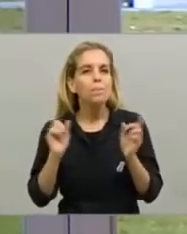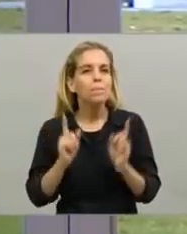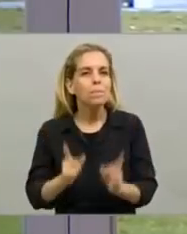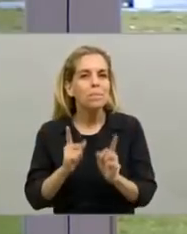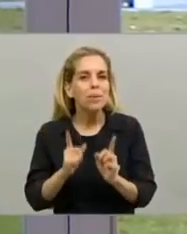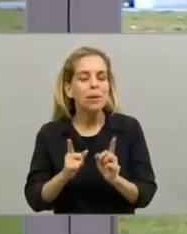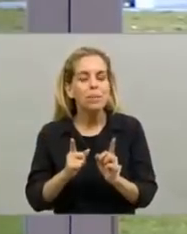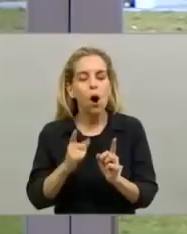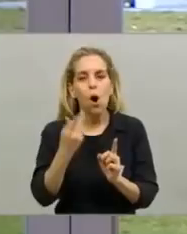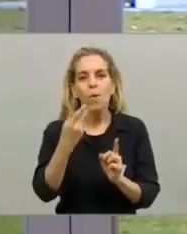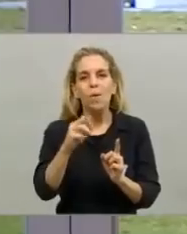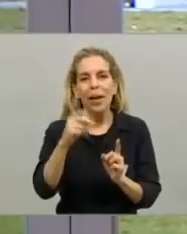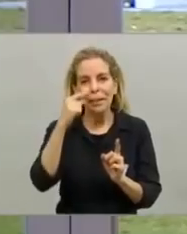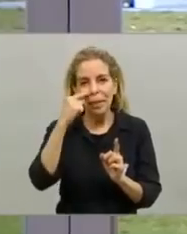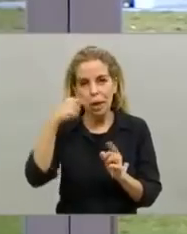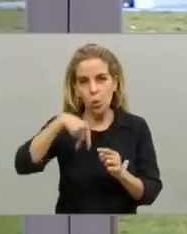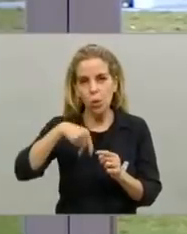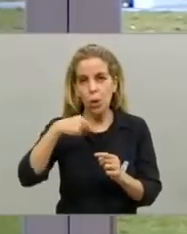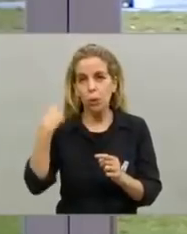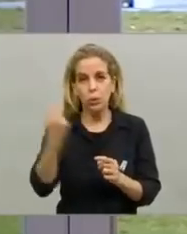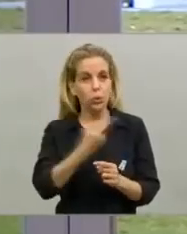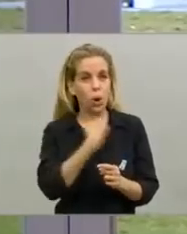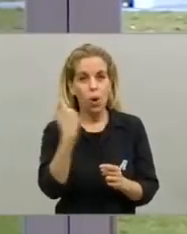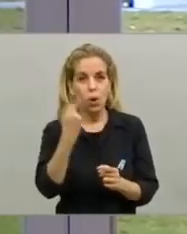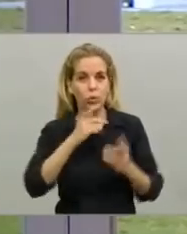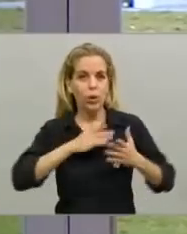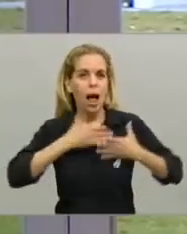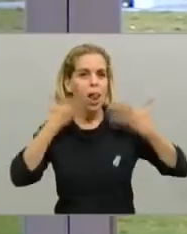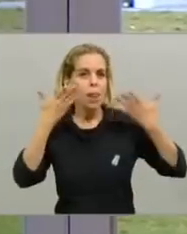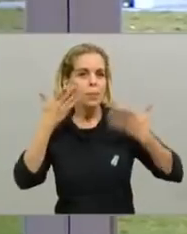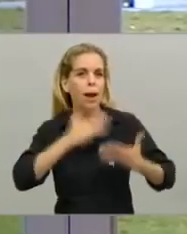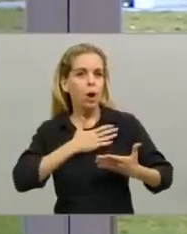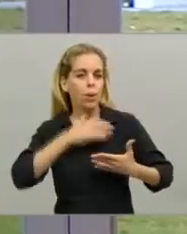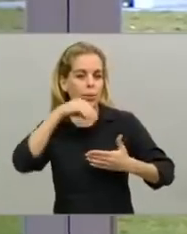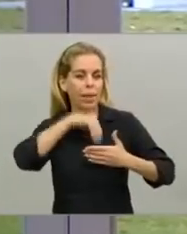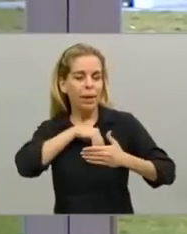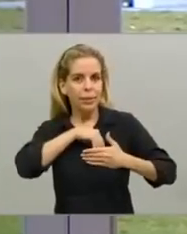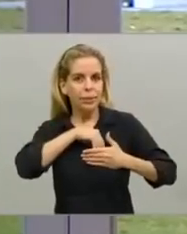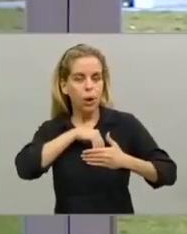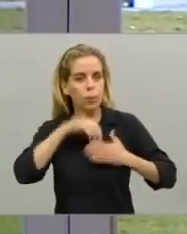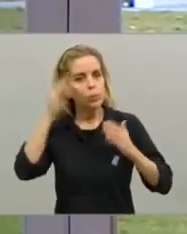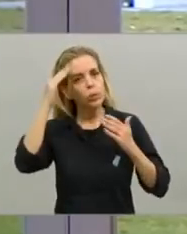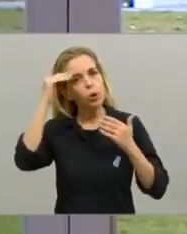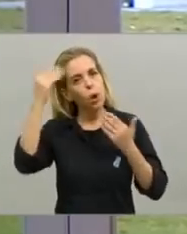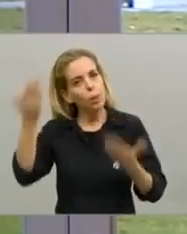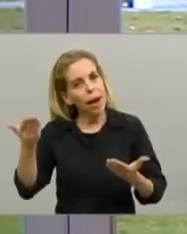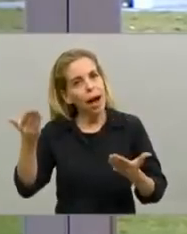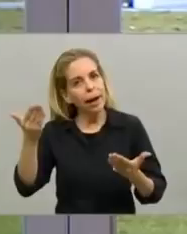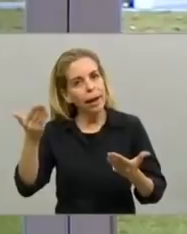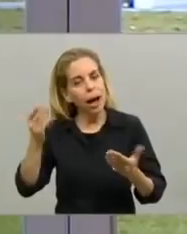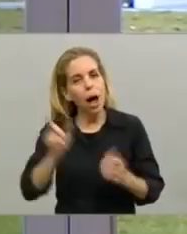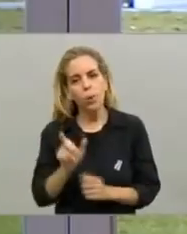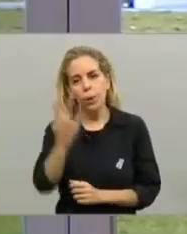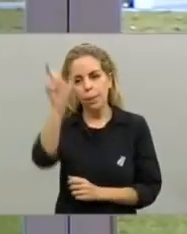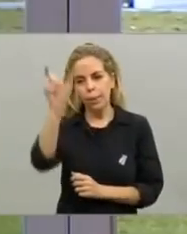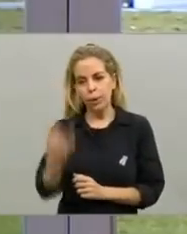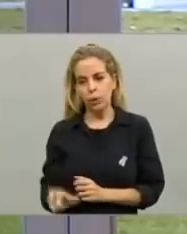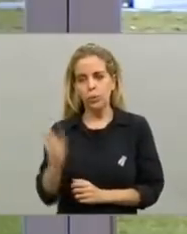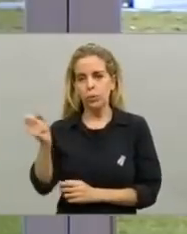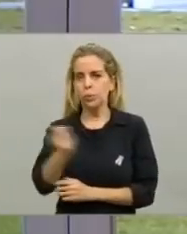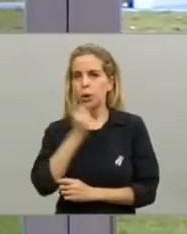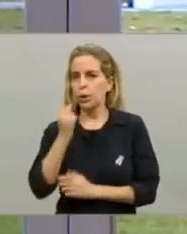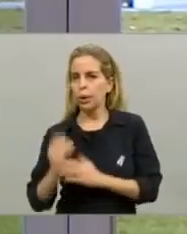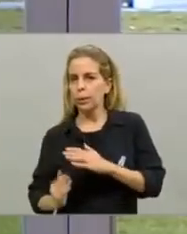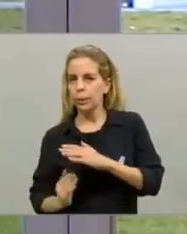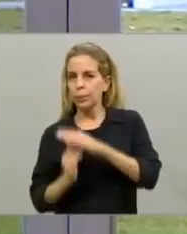20 de junio que todos llevamos en el alma. El 20 de junio donde recordamos a alguien tan inmenso como fue don Manuel Belgrano.